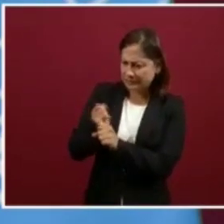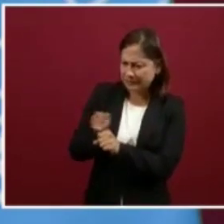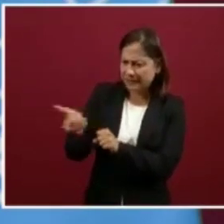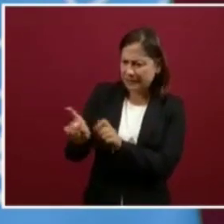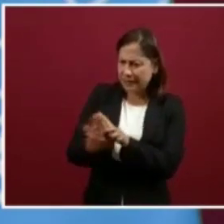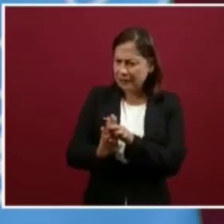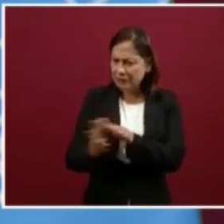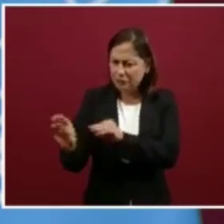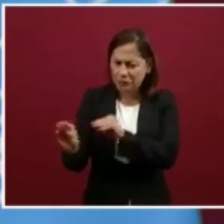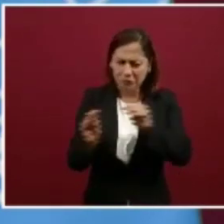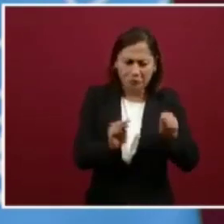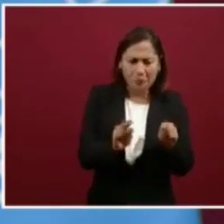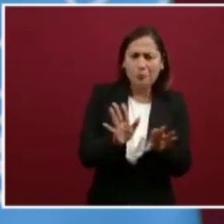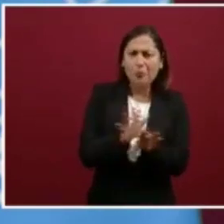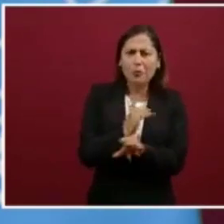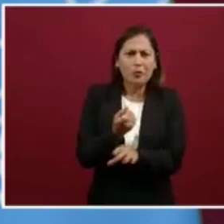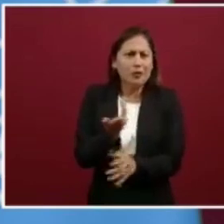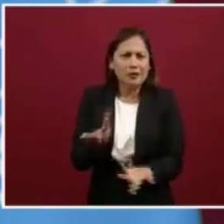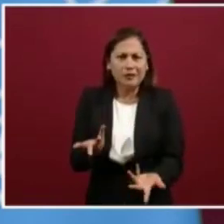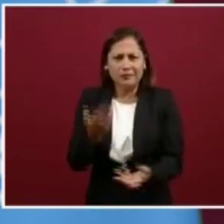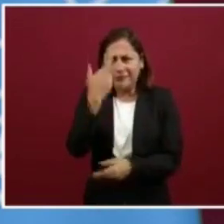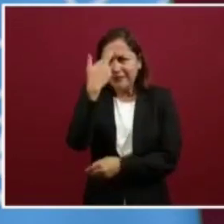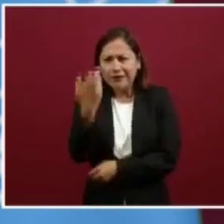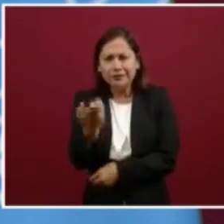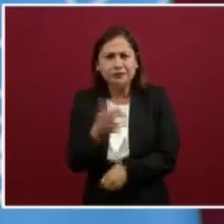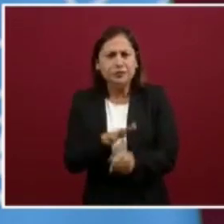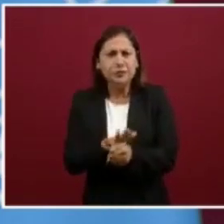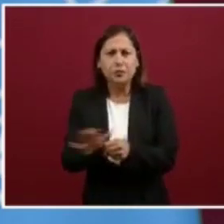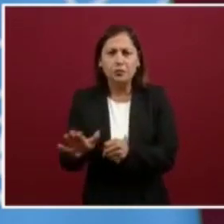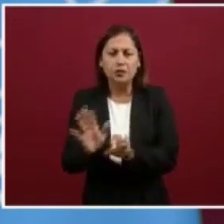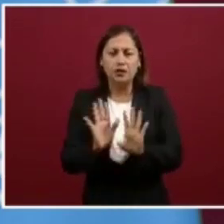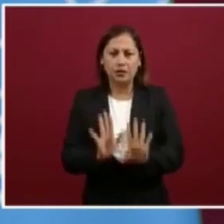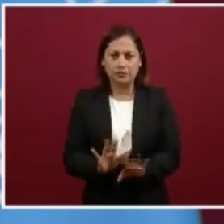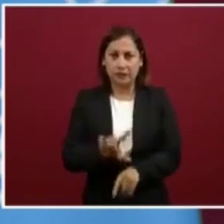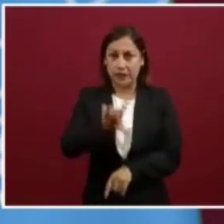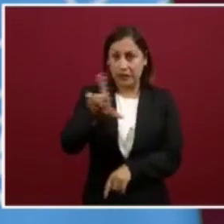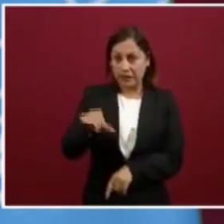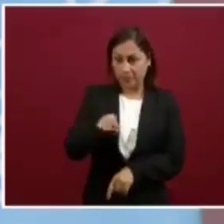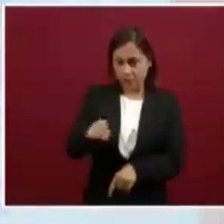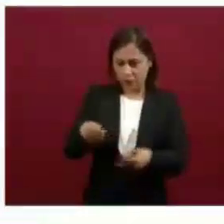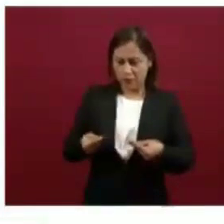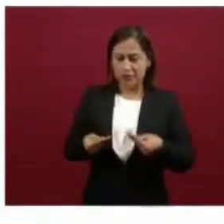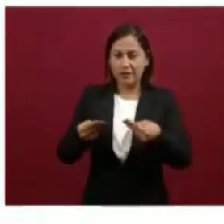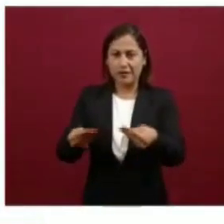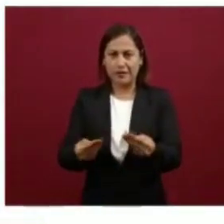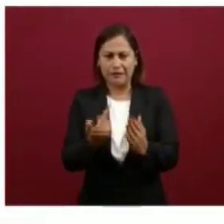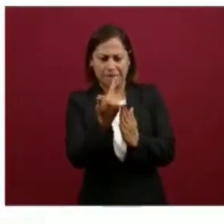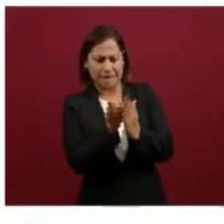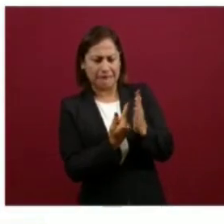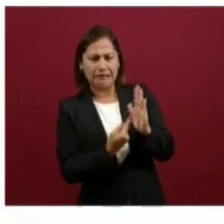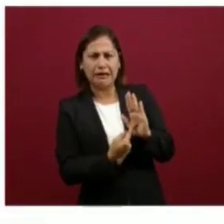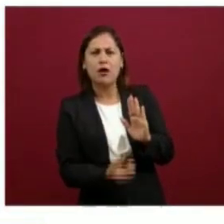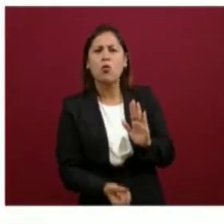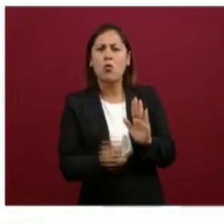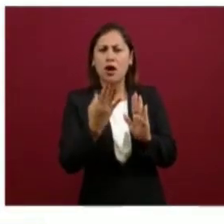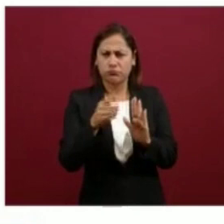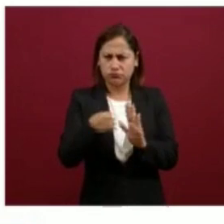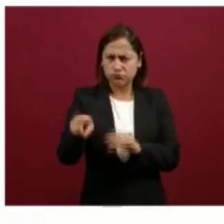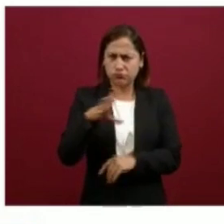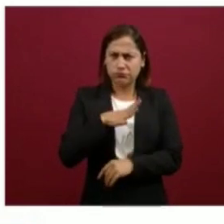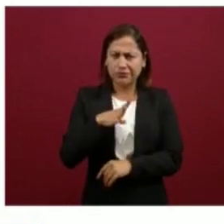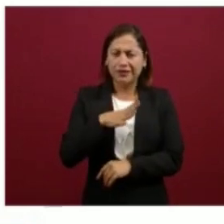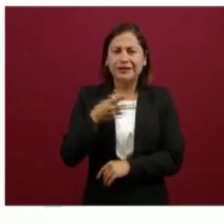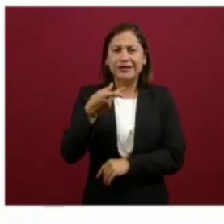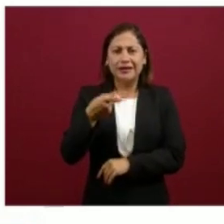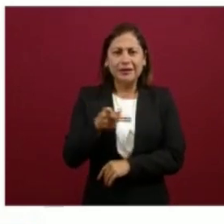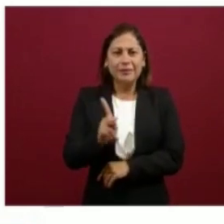moverse? Bueno, en primer lugar, y obviamente las cifras las van a tener ustedes en sus manos, pero simplemente para que vean que la falta